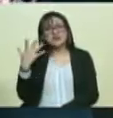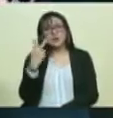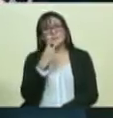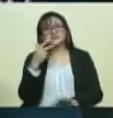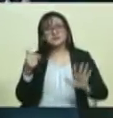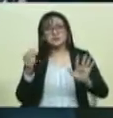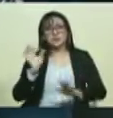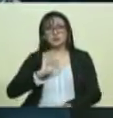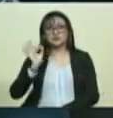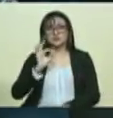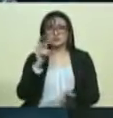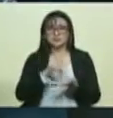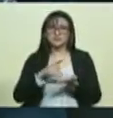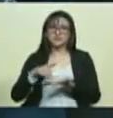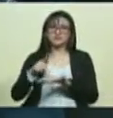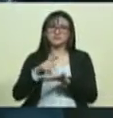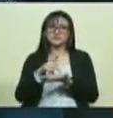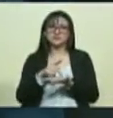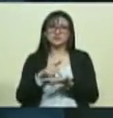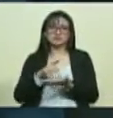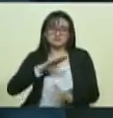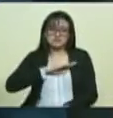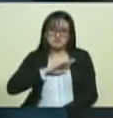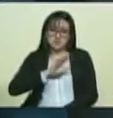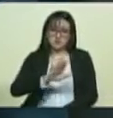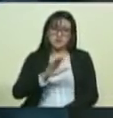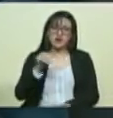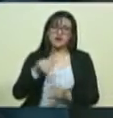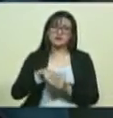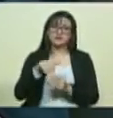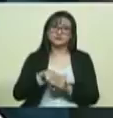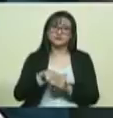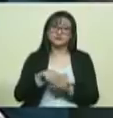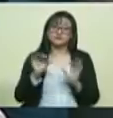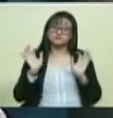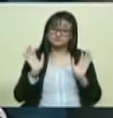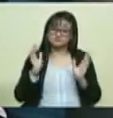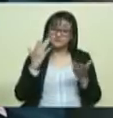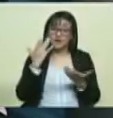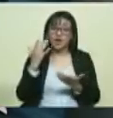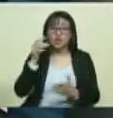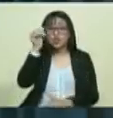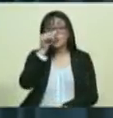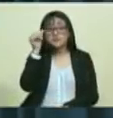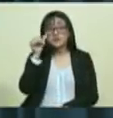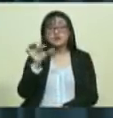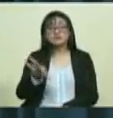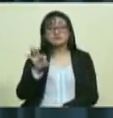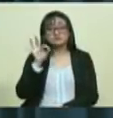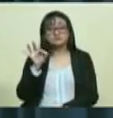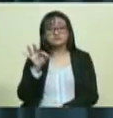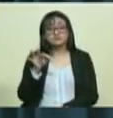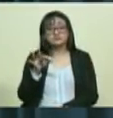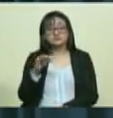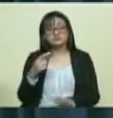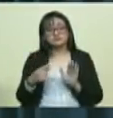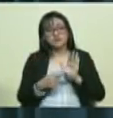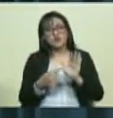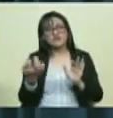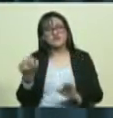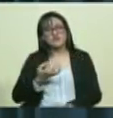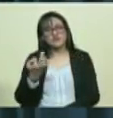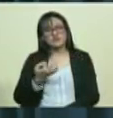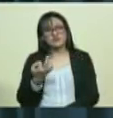de participación en sus propias elecciones pues el domingo el pueblo de venezuela darnos a todas ya todos una verdera